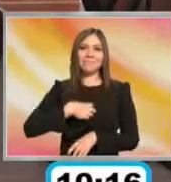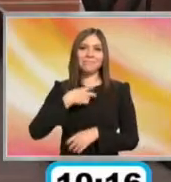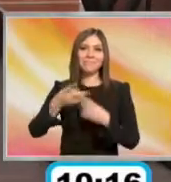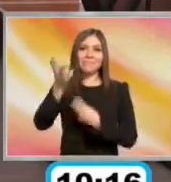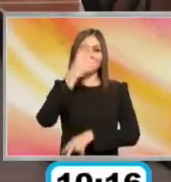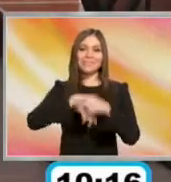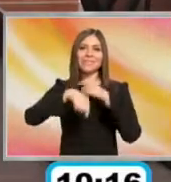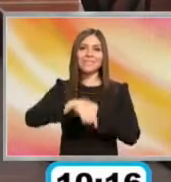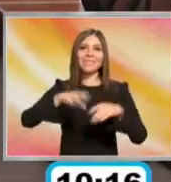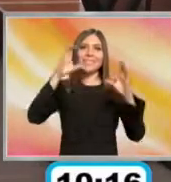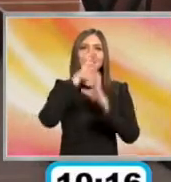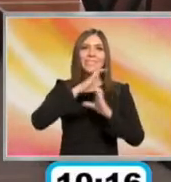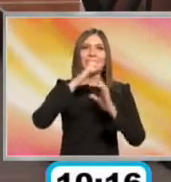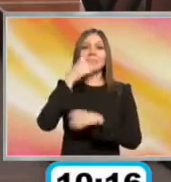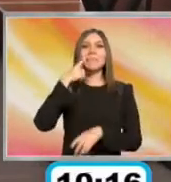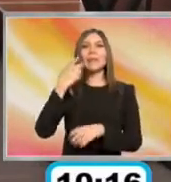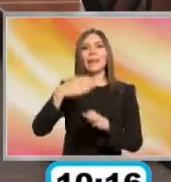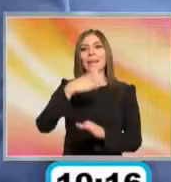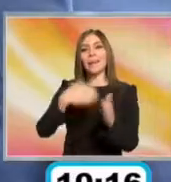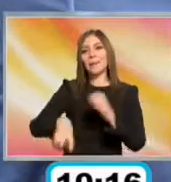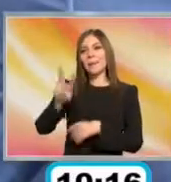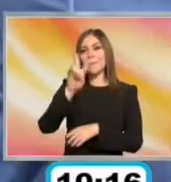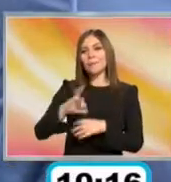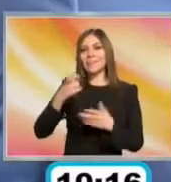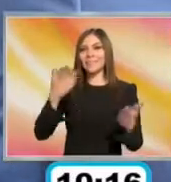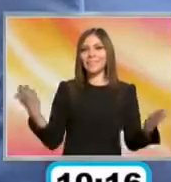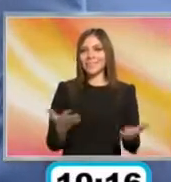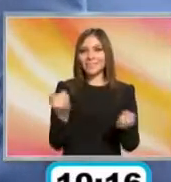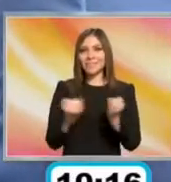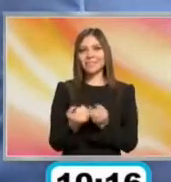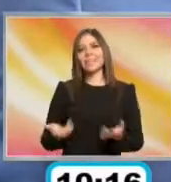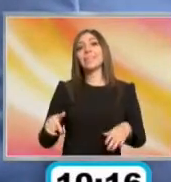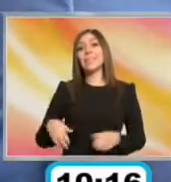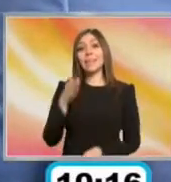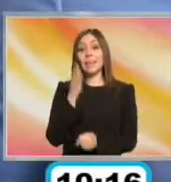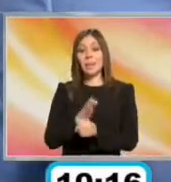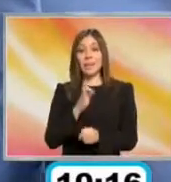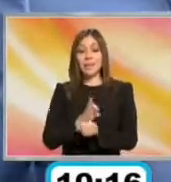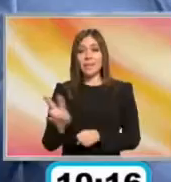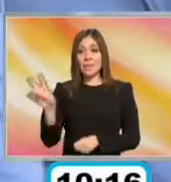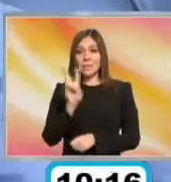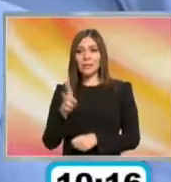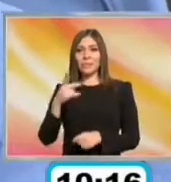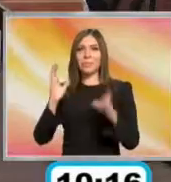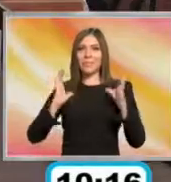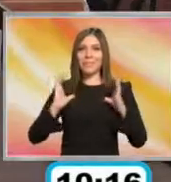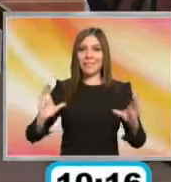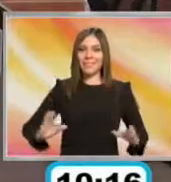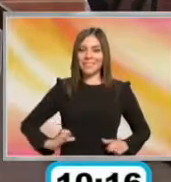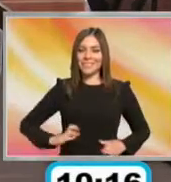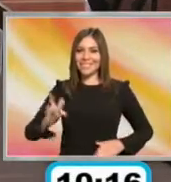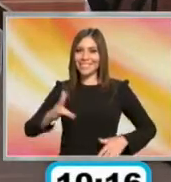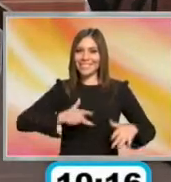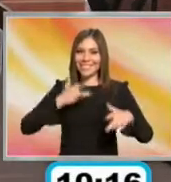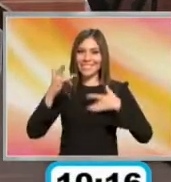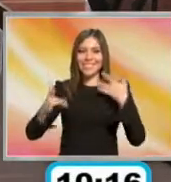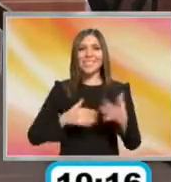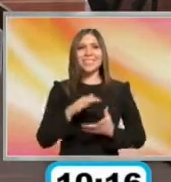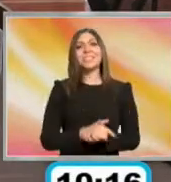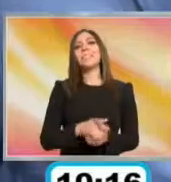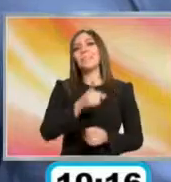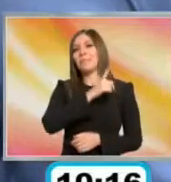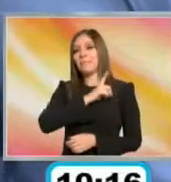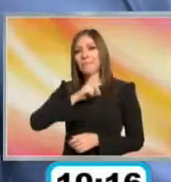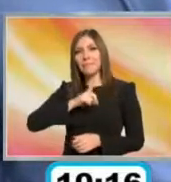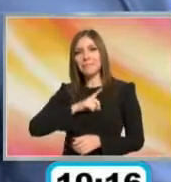estamos Que vengan nosotros. a cerrar la semana con este ritmo. Nosotros felices, así es viernes y el cuerpo lo sabe, Y el ¿no? cuerpo lo sabe, muchachos. Así es, ya saben, hay que